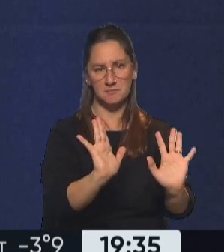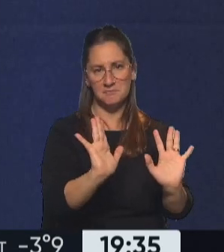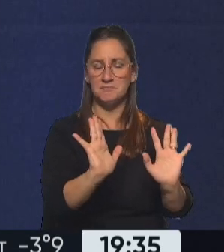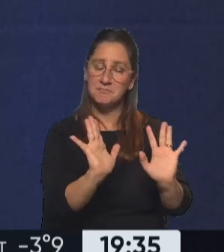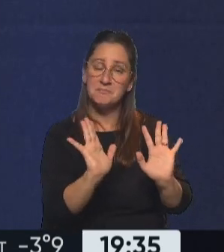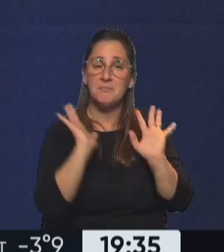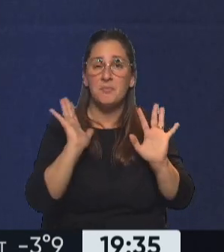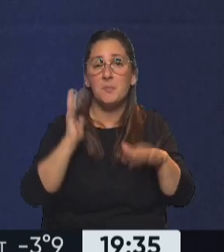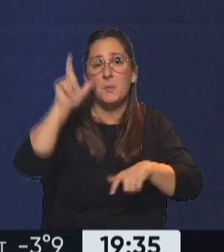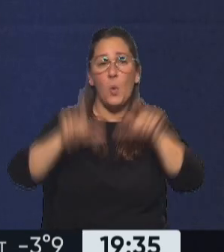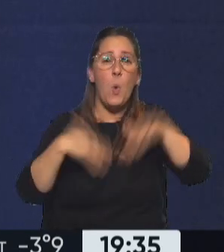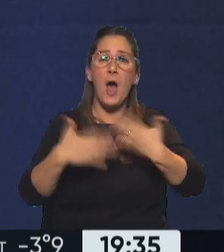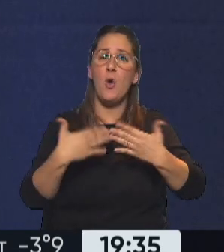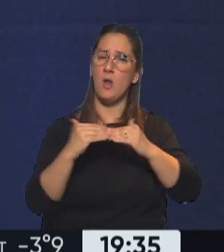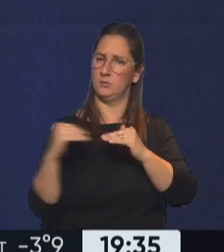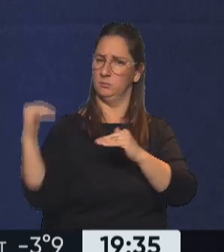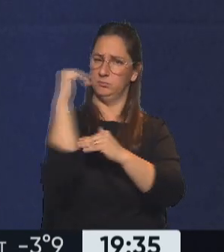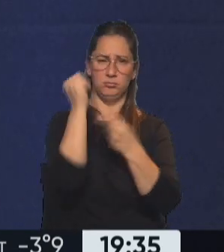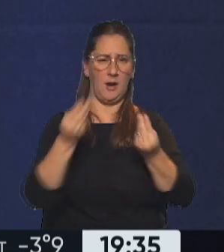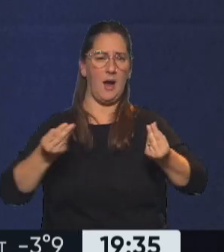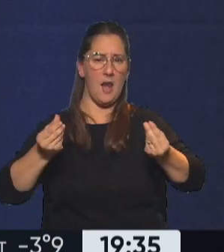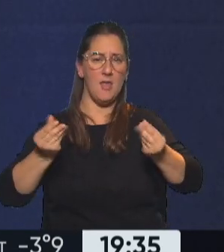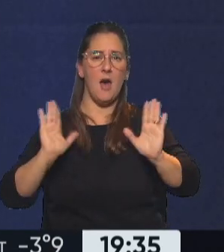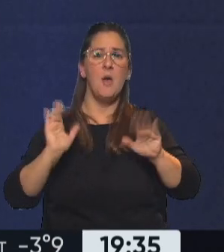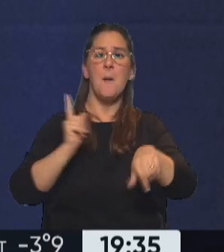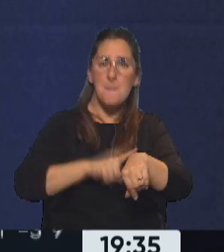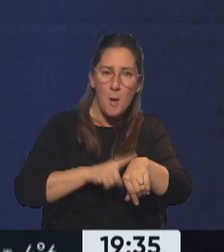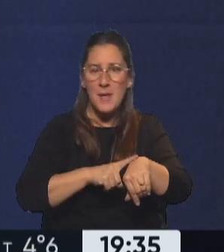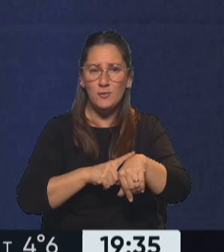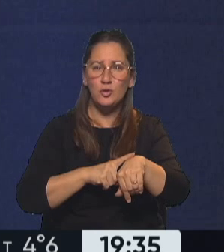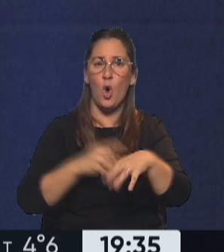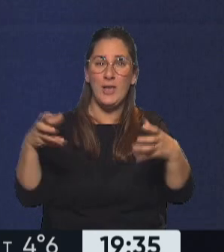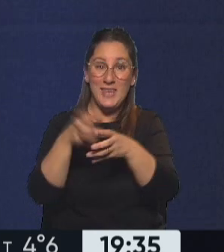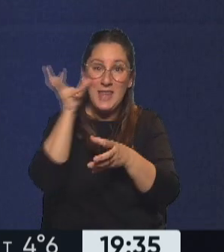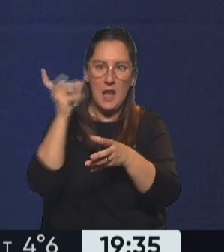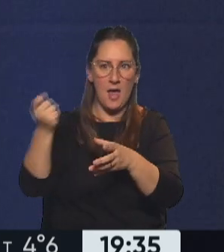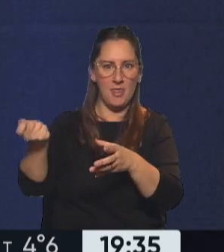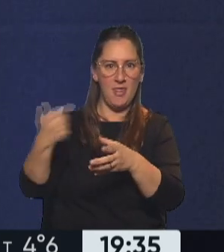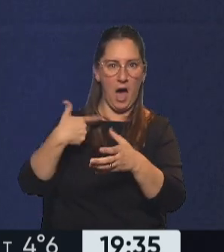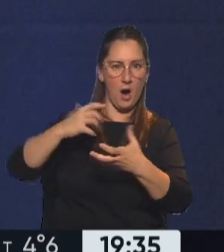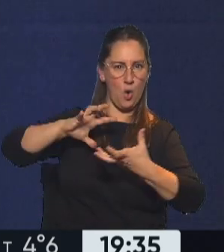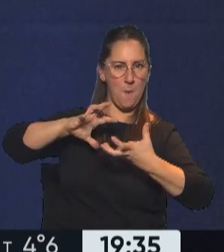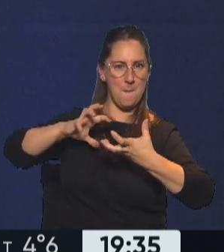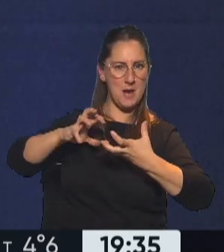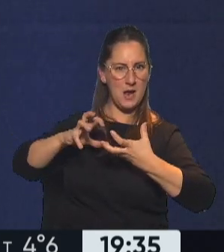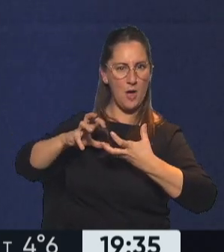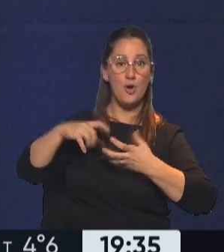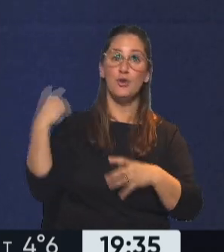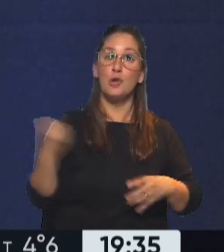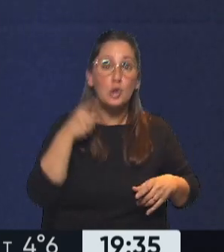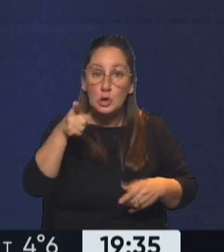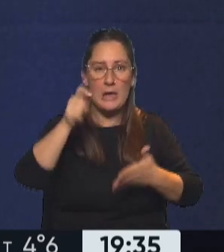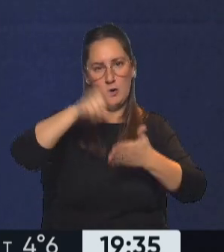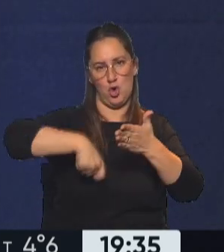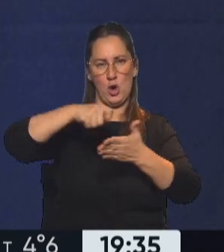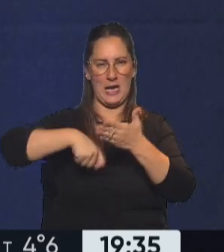ellos tienen una enorme jerarquía y en algún momento nos pusieron en dificultad y es ahí donde tenemos que corregir